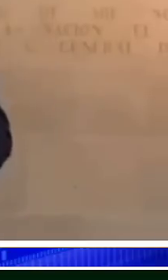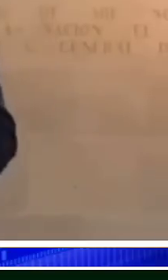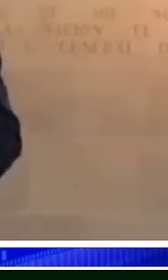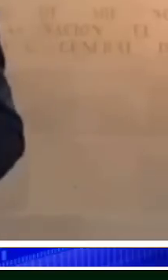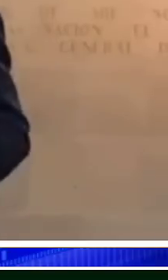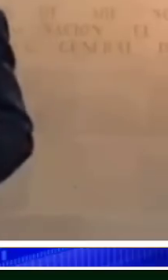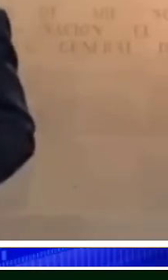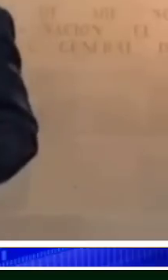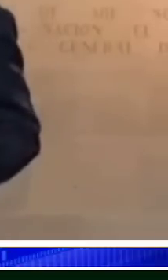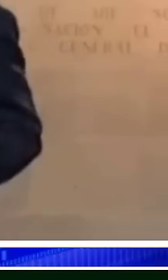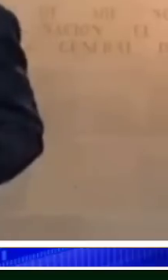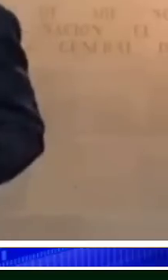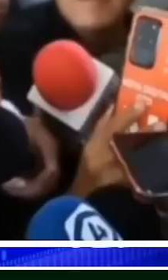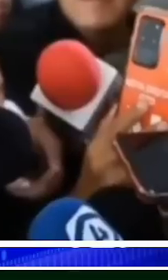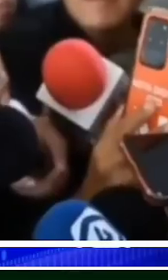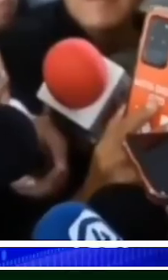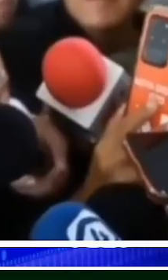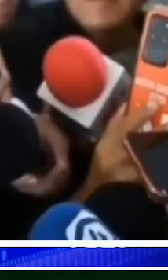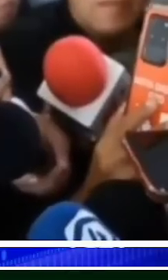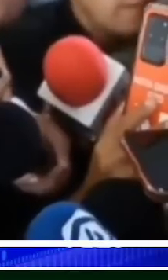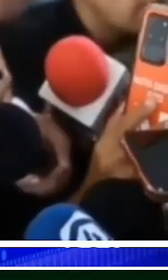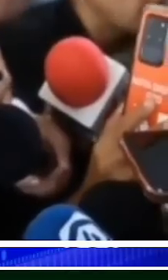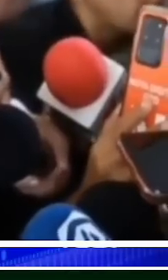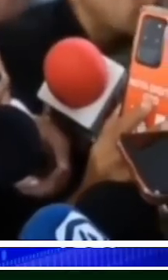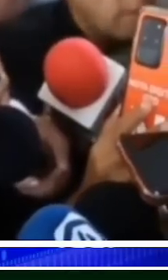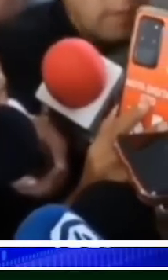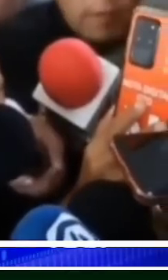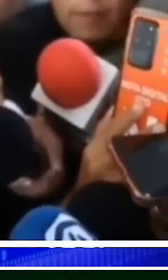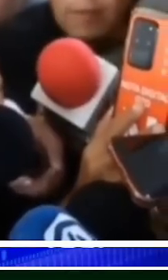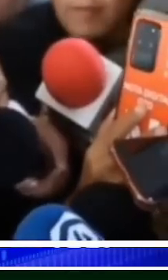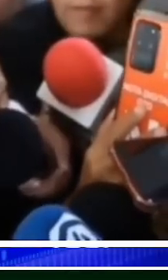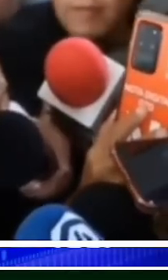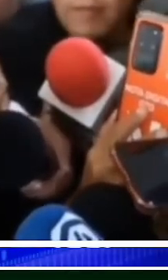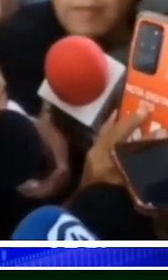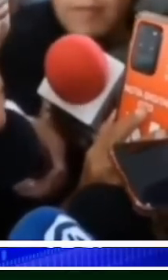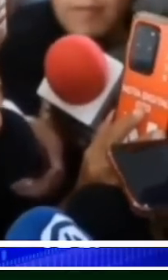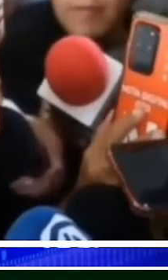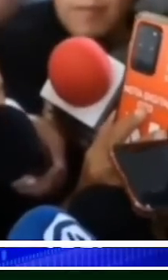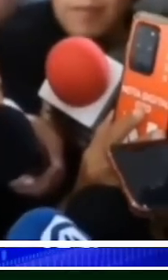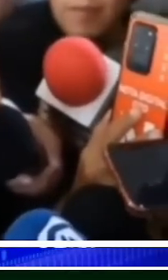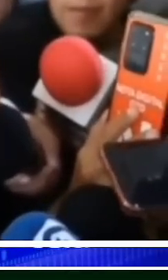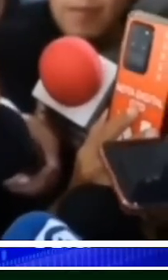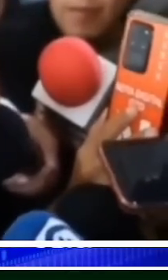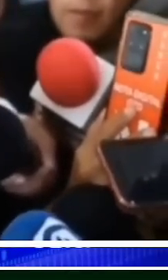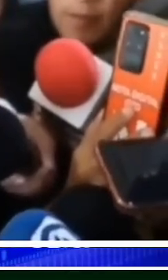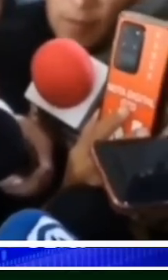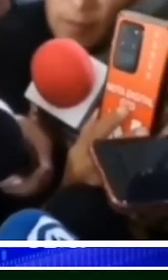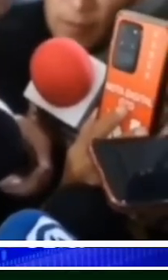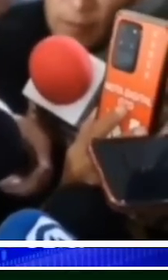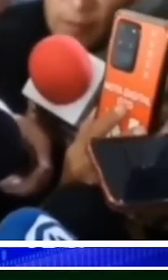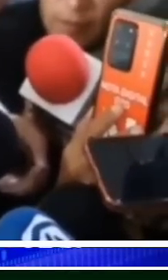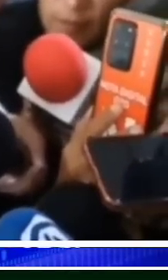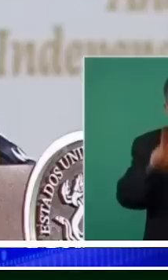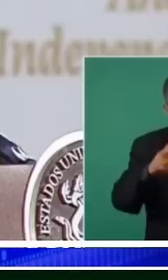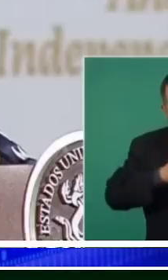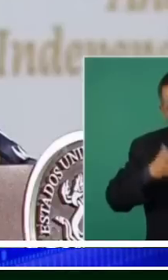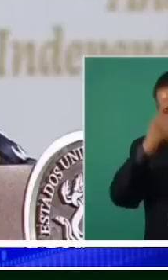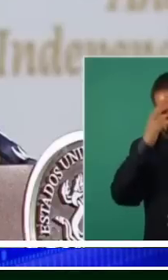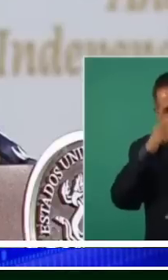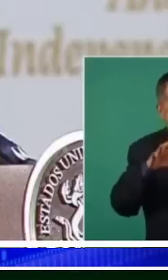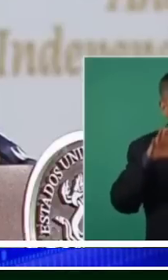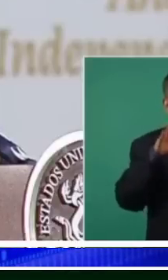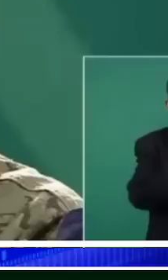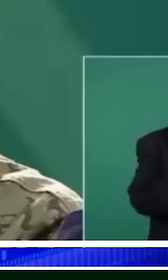en el poder judicial y esto evidentemente complica el trabajo de las fuerzas armadas y de la guardia nacional